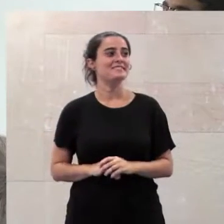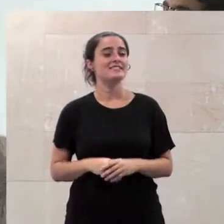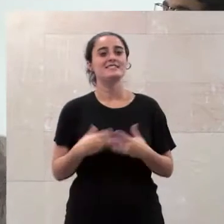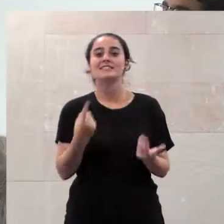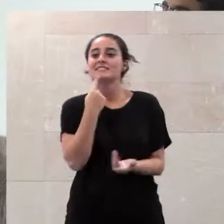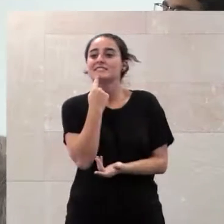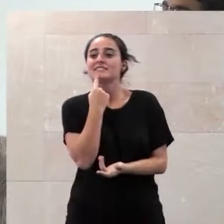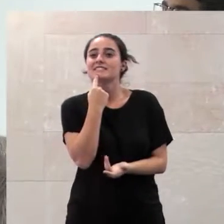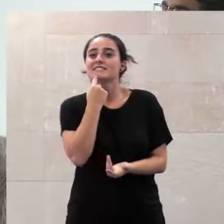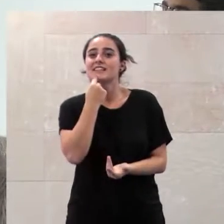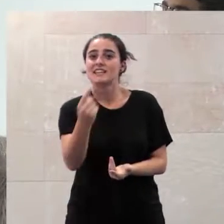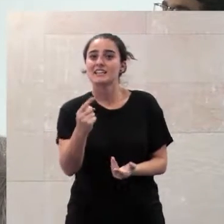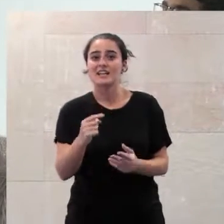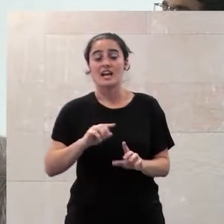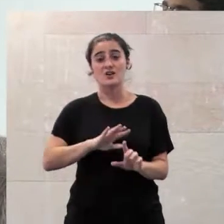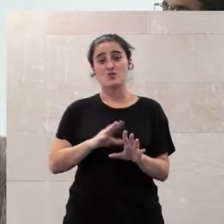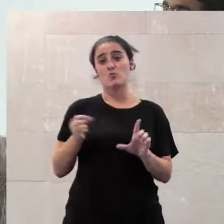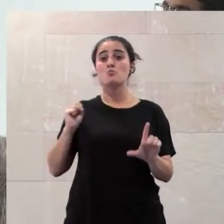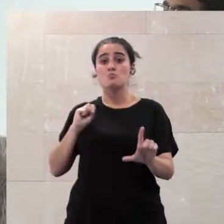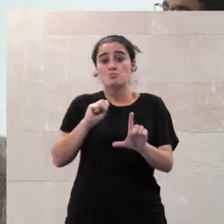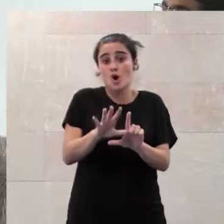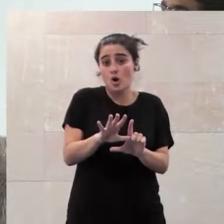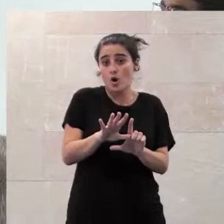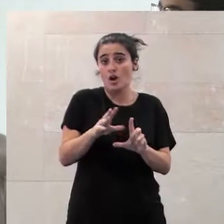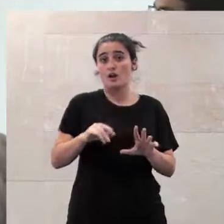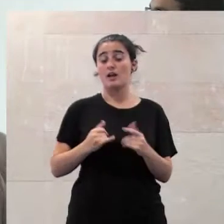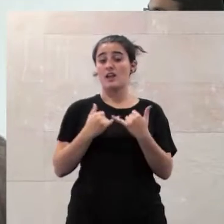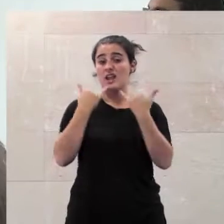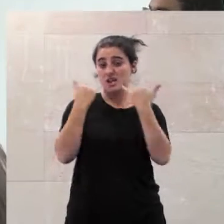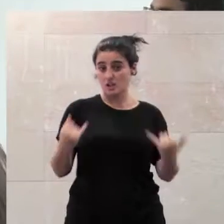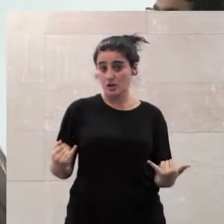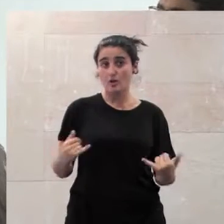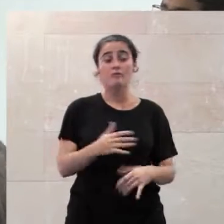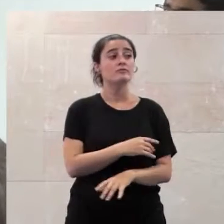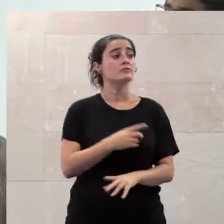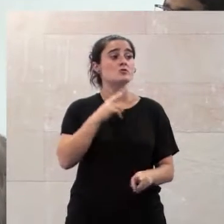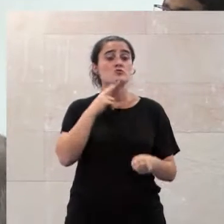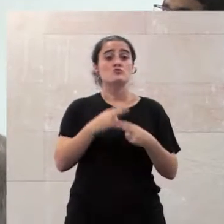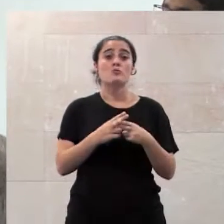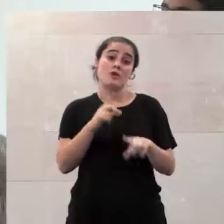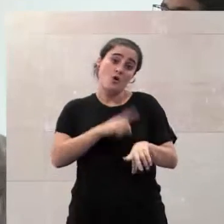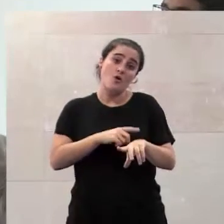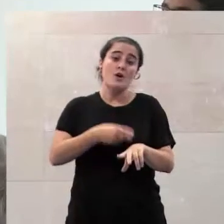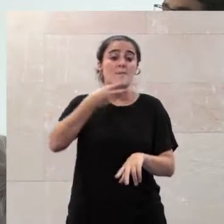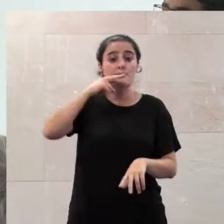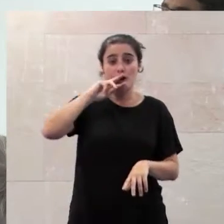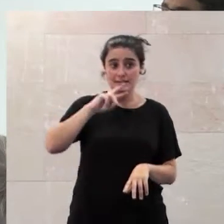solo deciros que hay un blog electrónico también que se llama, como no, pues La Hora Violeta,